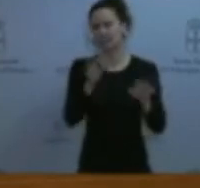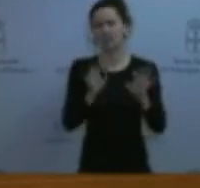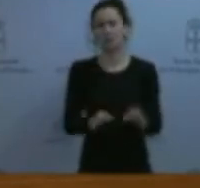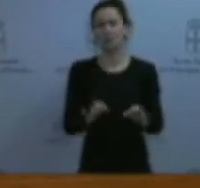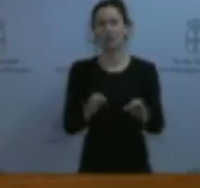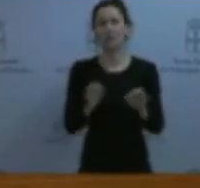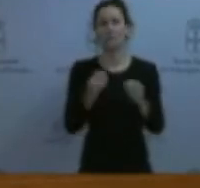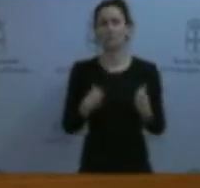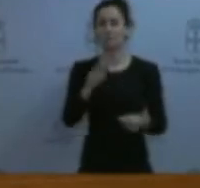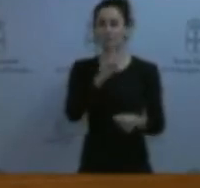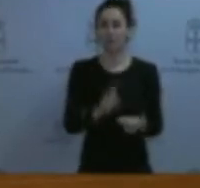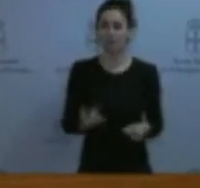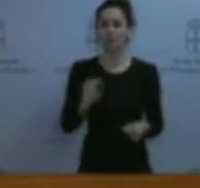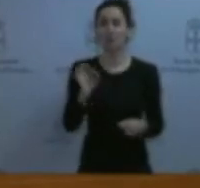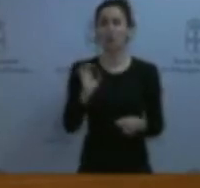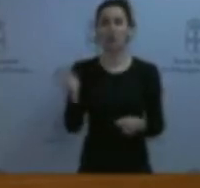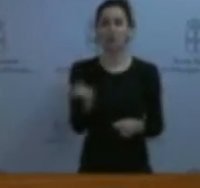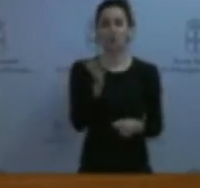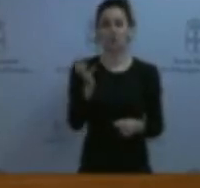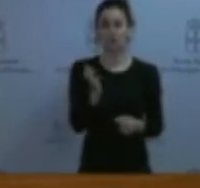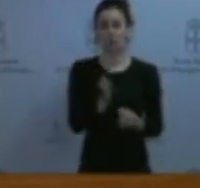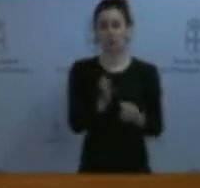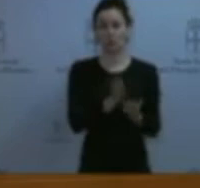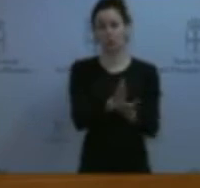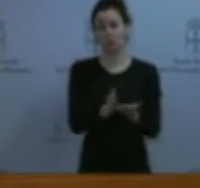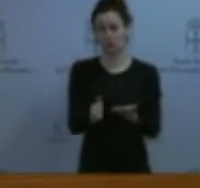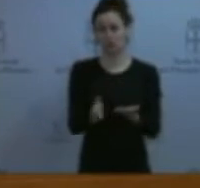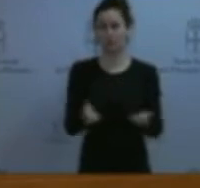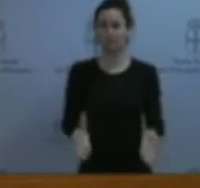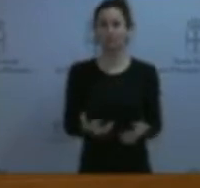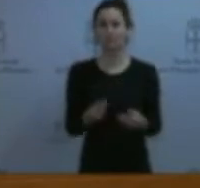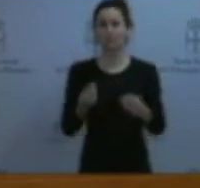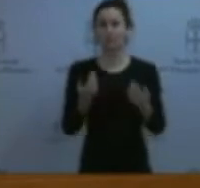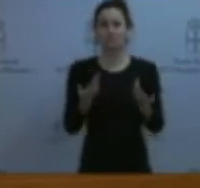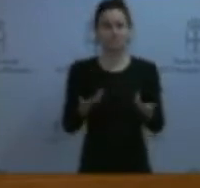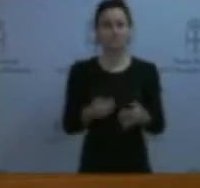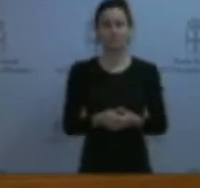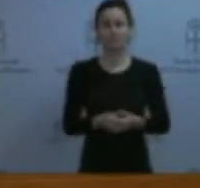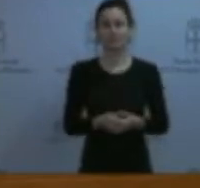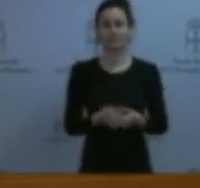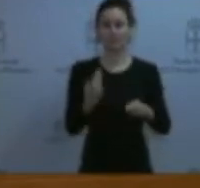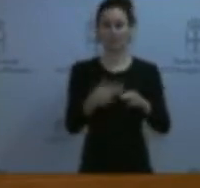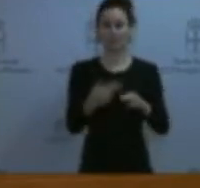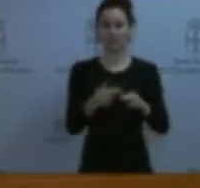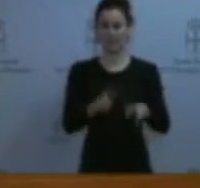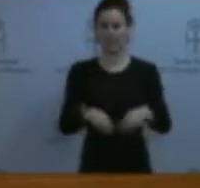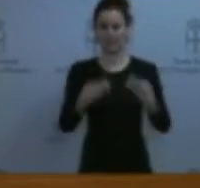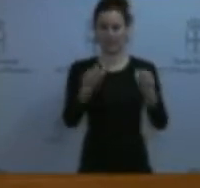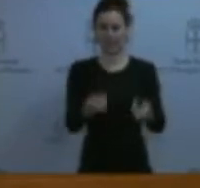Mieres o Nitrastur en Llangreu. Podríamos hablar de la inexistente política de